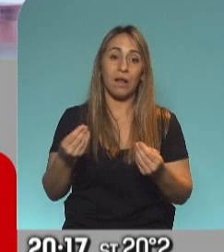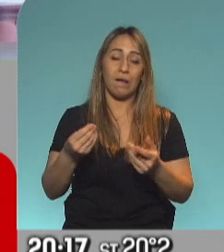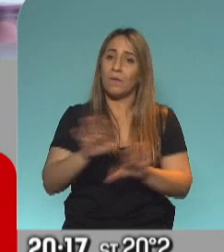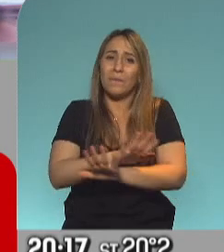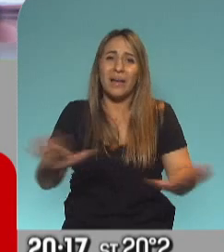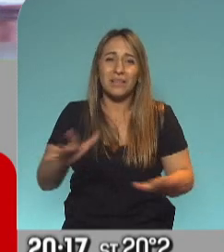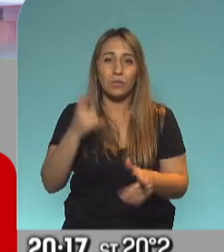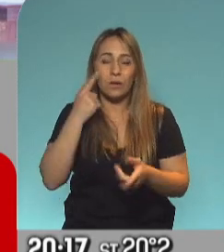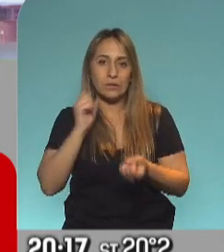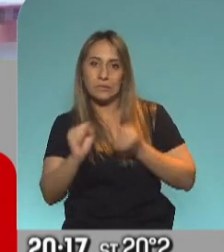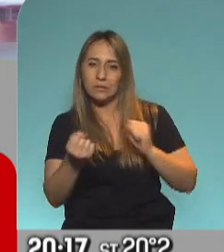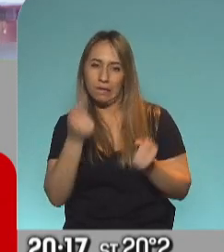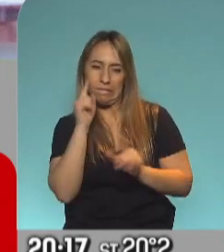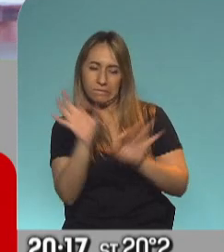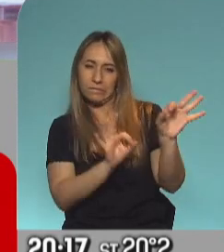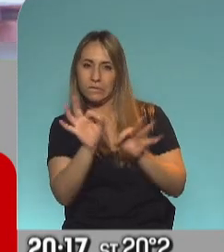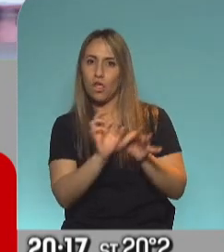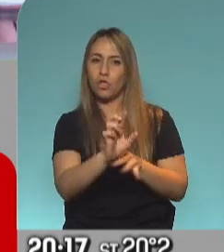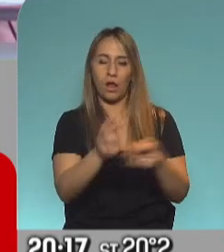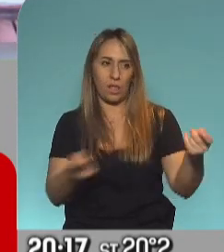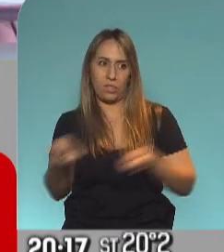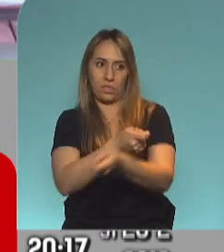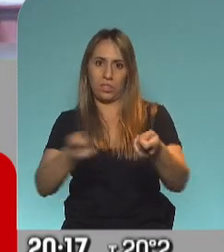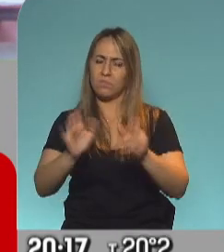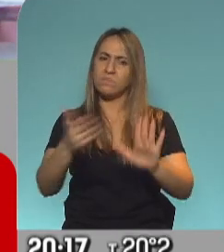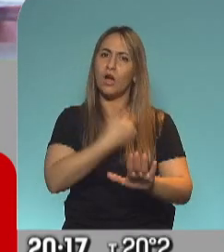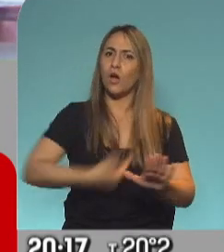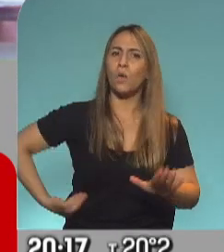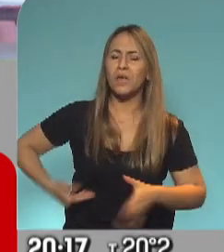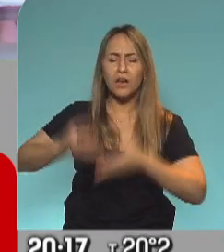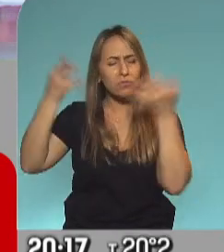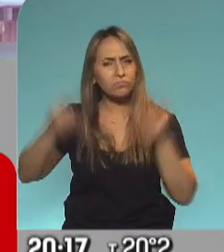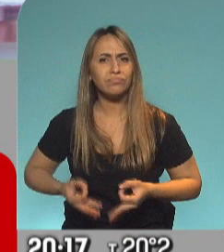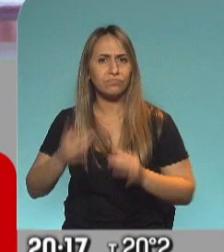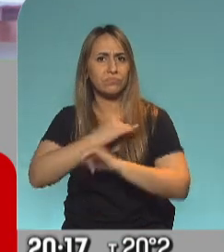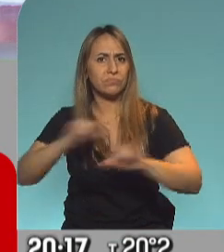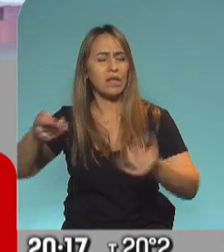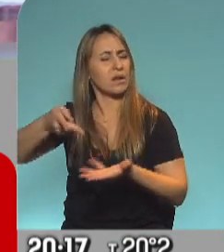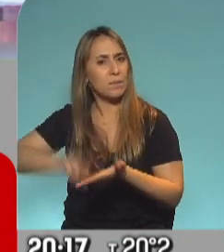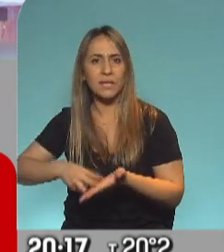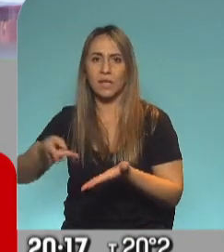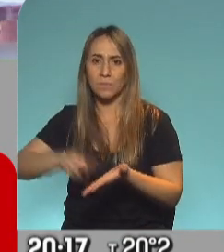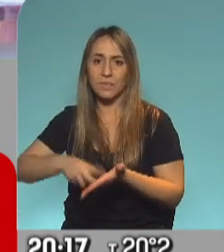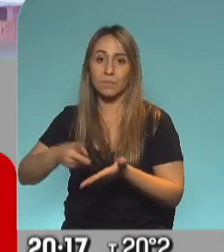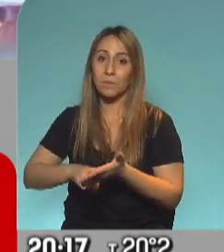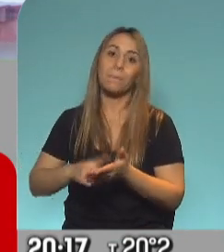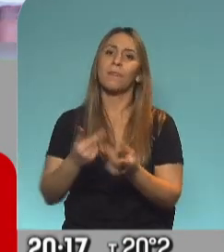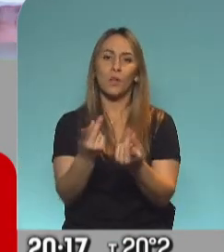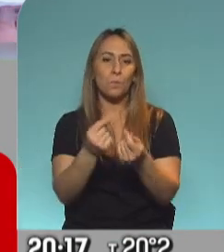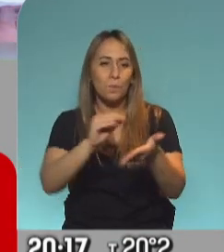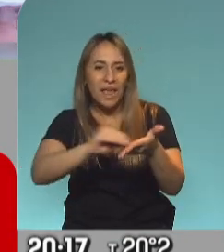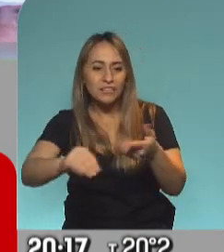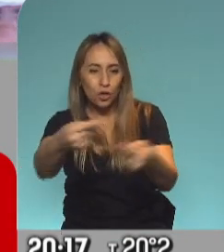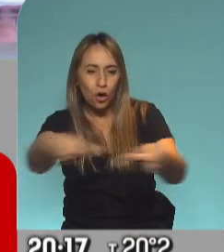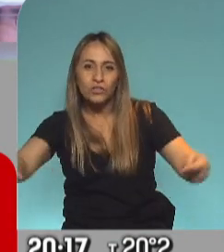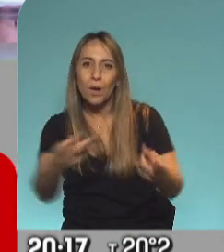más allá de que desde el gobierno insiste en que la fijación de precios se hace con el dólar oficial como te digo genera expectativas de devaluación y